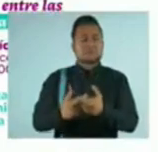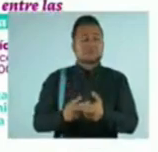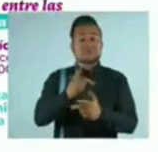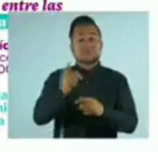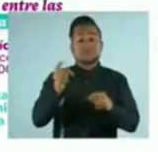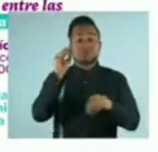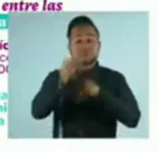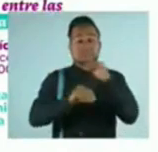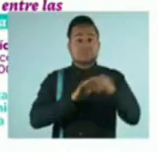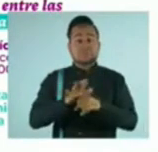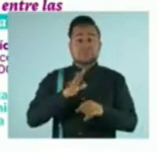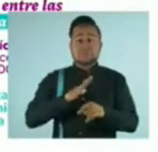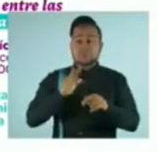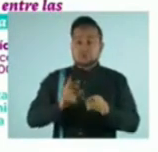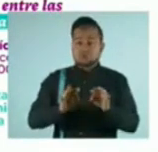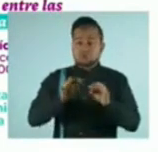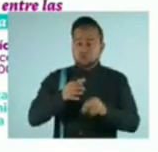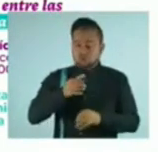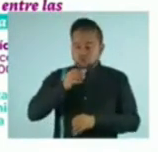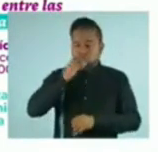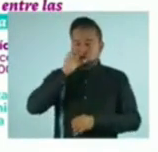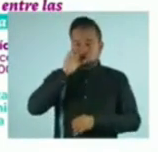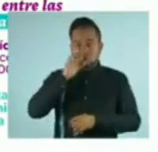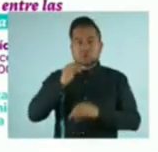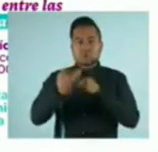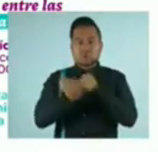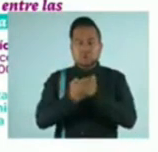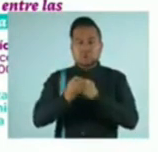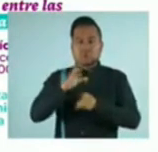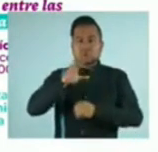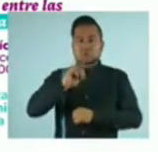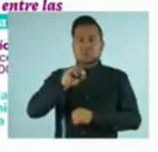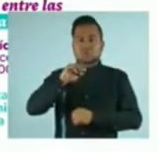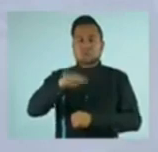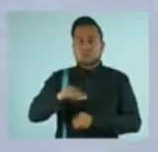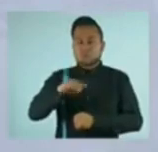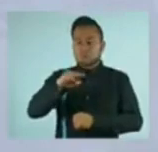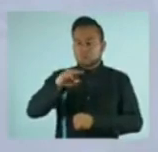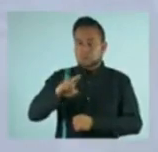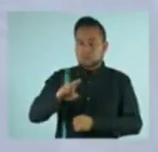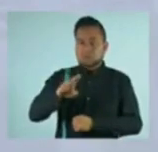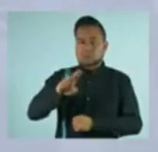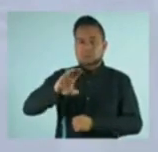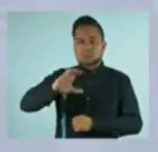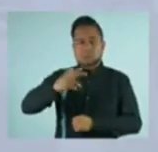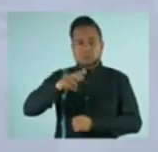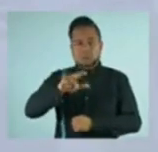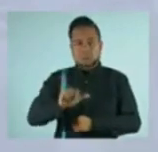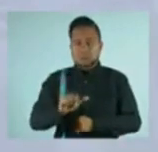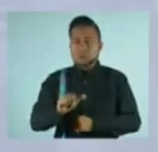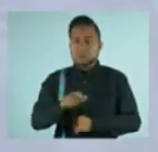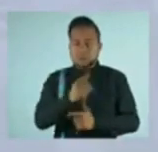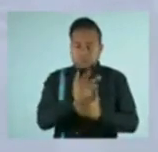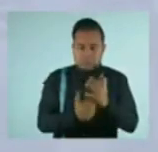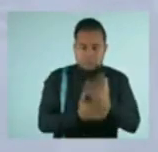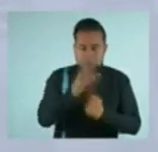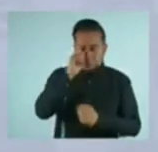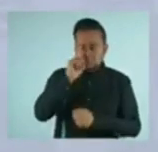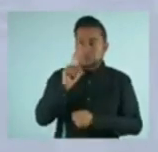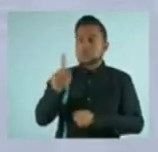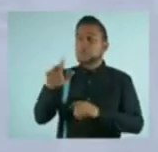elaboración de una bebida probiótica que se llama kombucha, que se elabora también en nuestro pueblo y se distribuye a la costa y